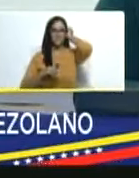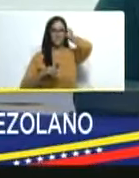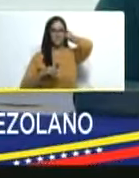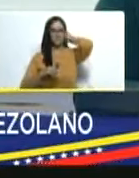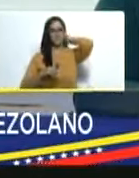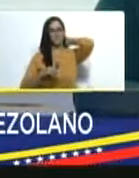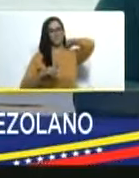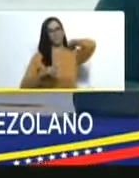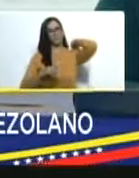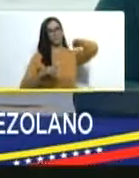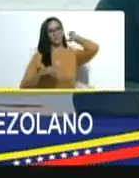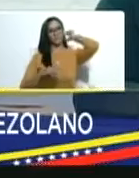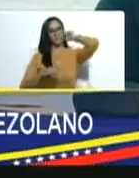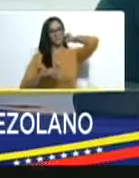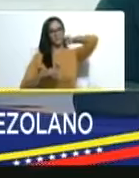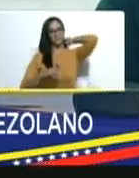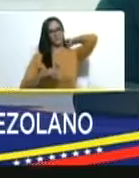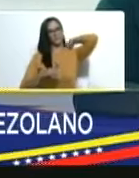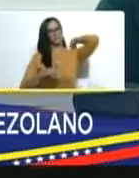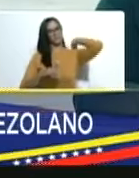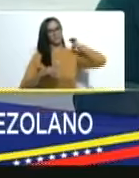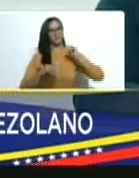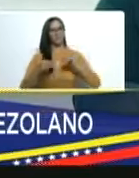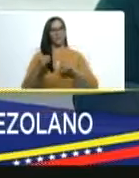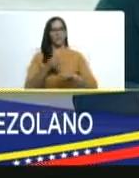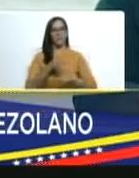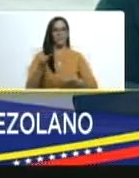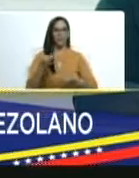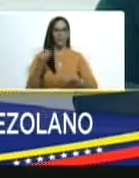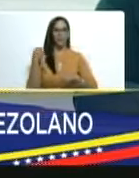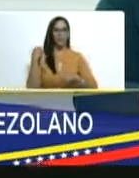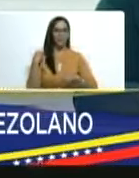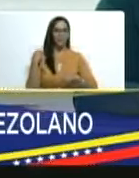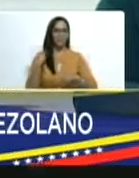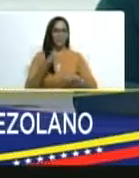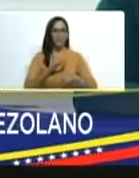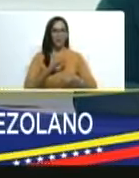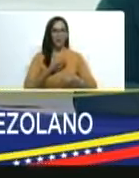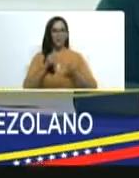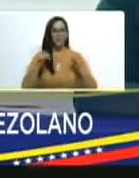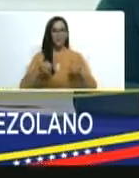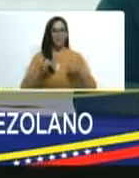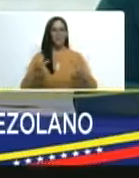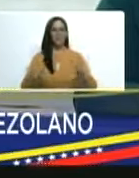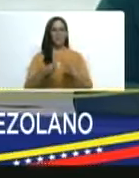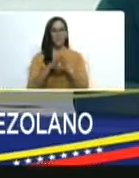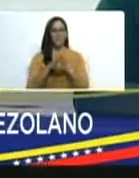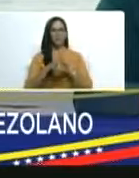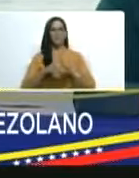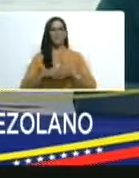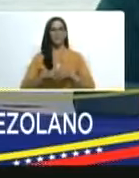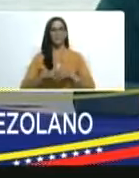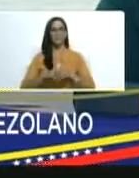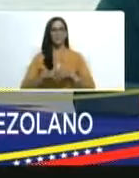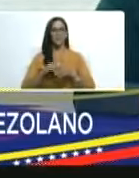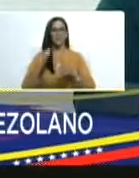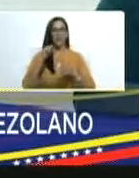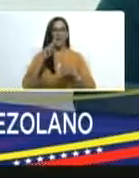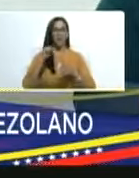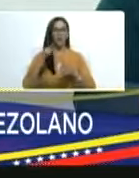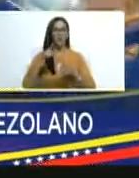Correcto. Me dicen que están los alcaldes aquí de Carúpano, Cumaná,